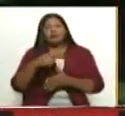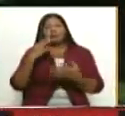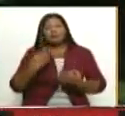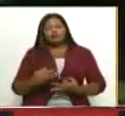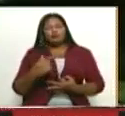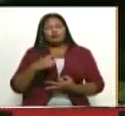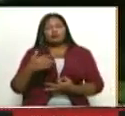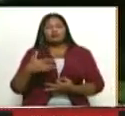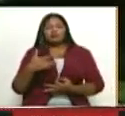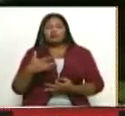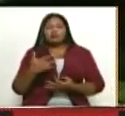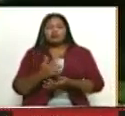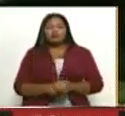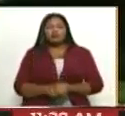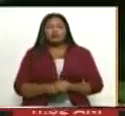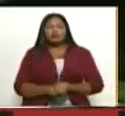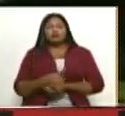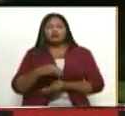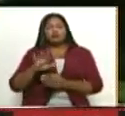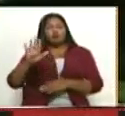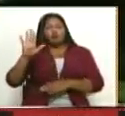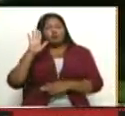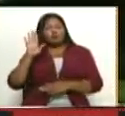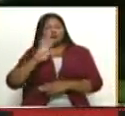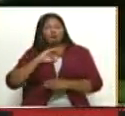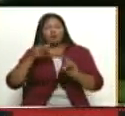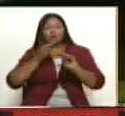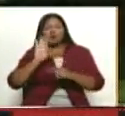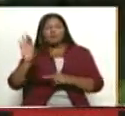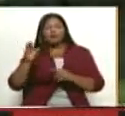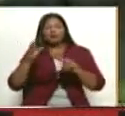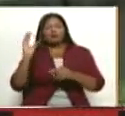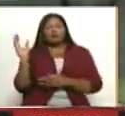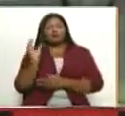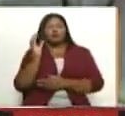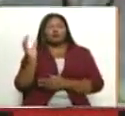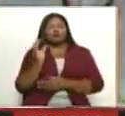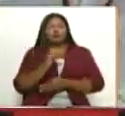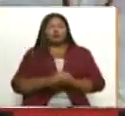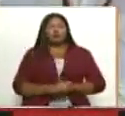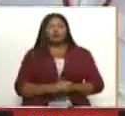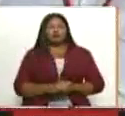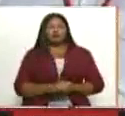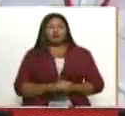su indeclinable compromiso por la paz de Colombia.